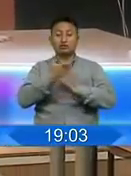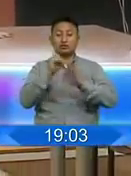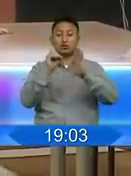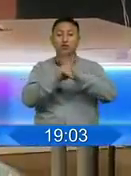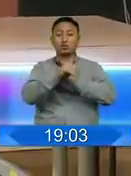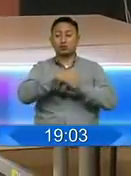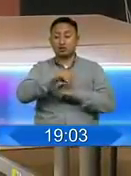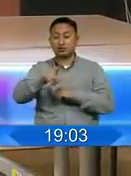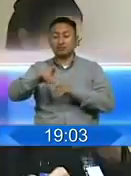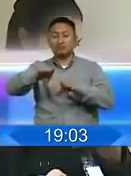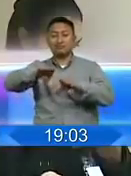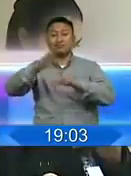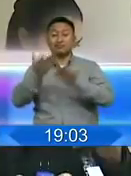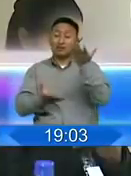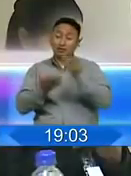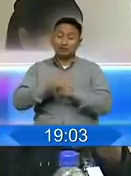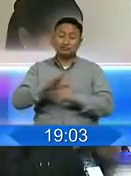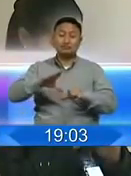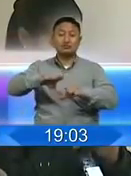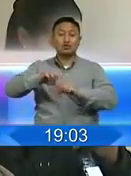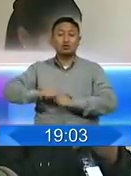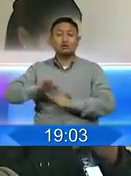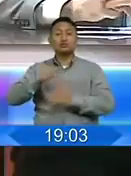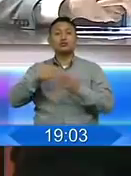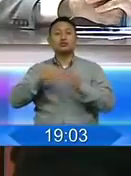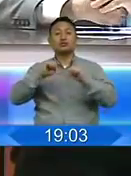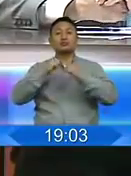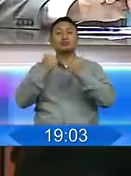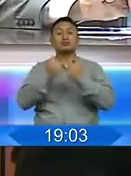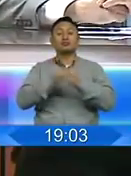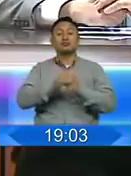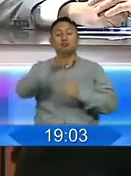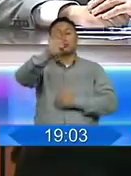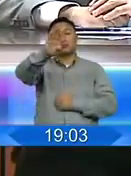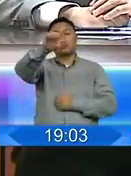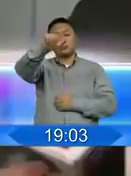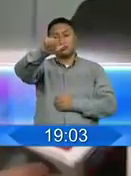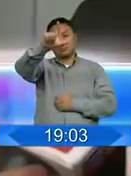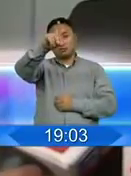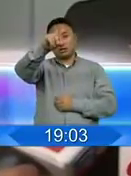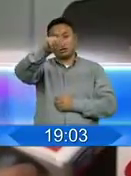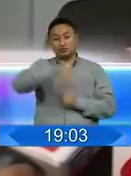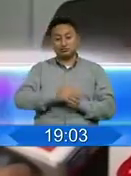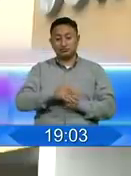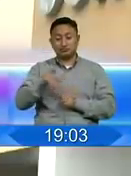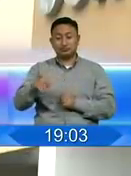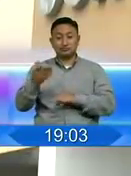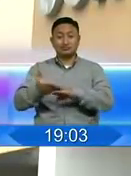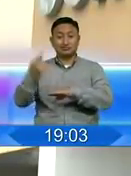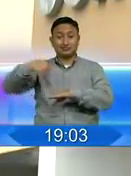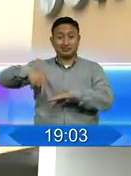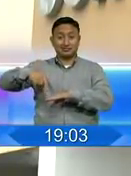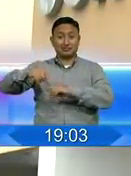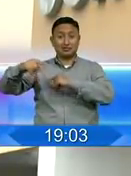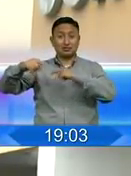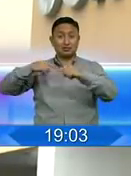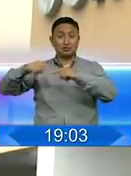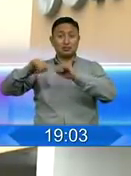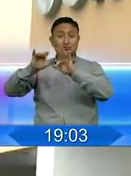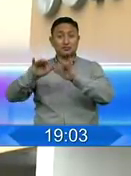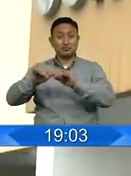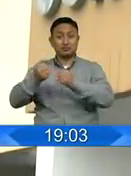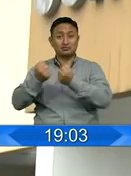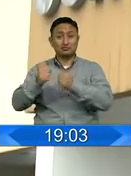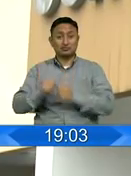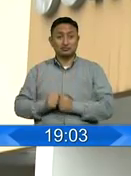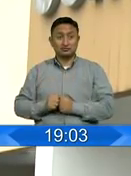supuesto secuestro en contra del político Fernando Balda. El hecho se registró cuando Romero estaba al frente de la Senaín. El caso se ventila